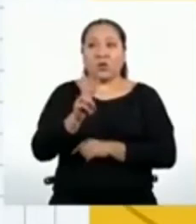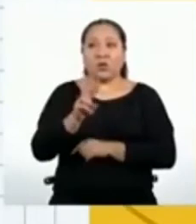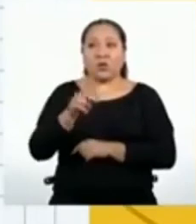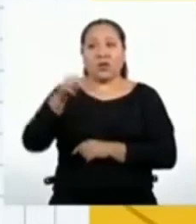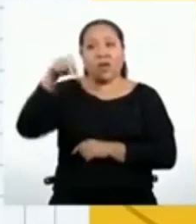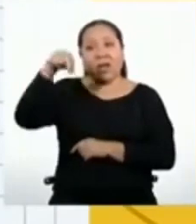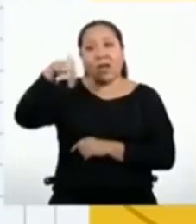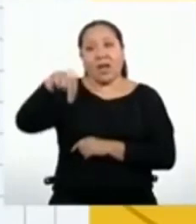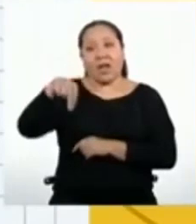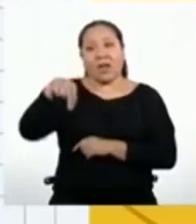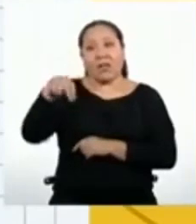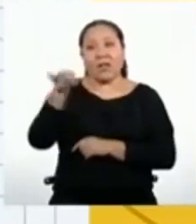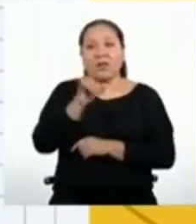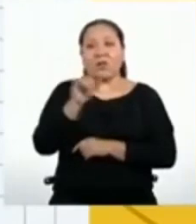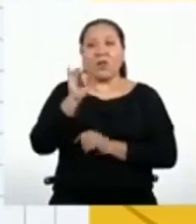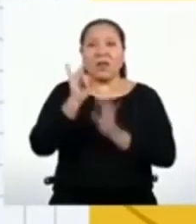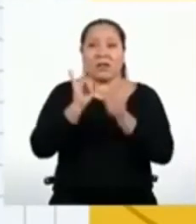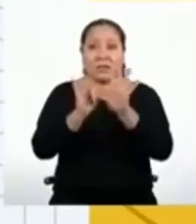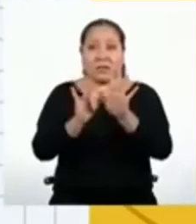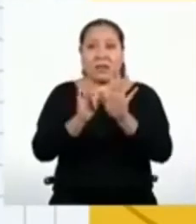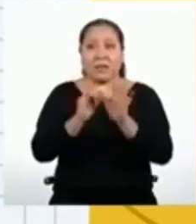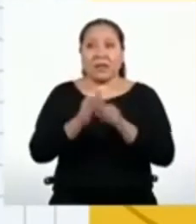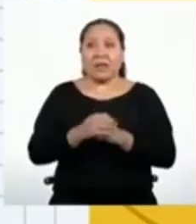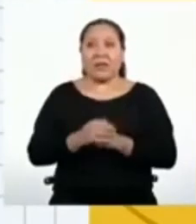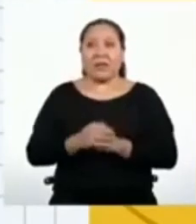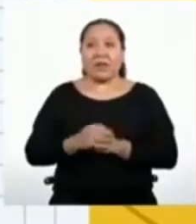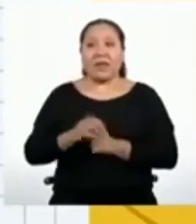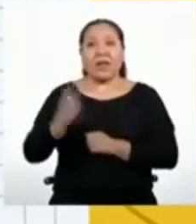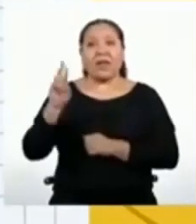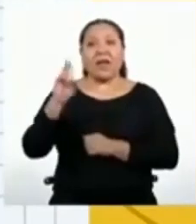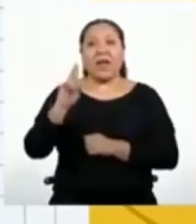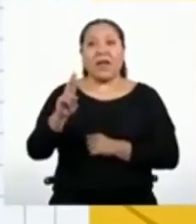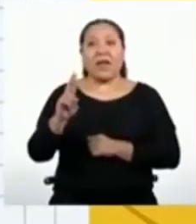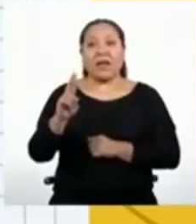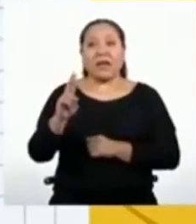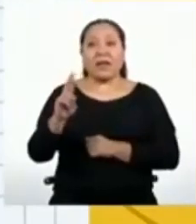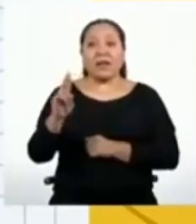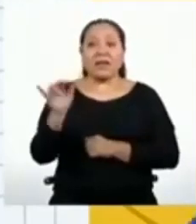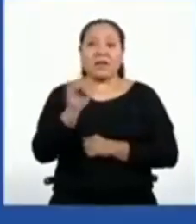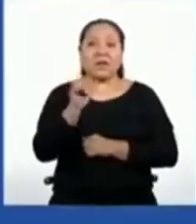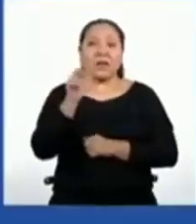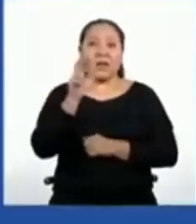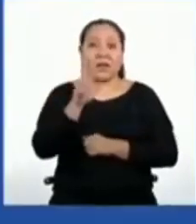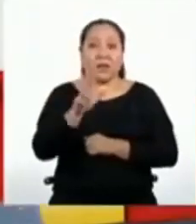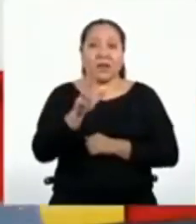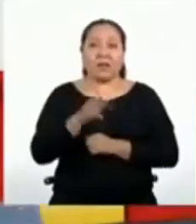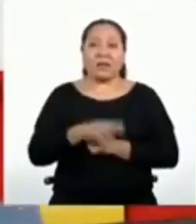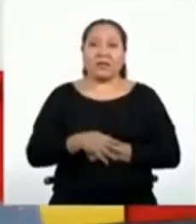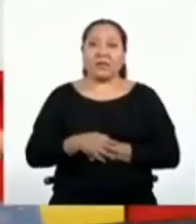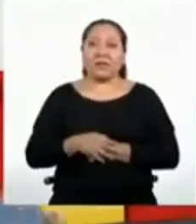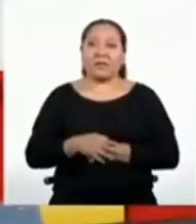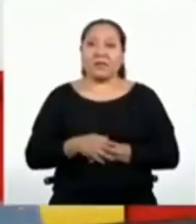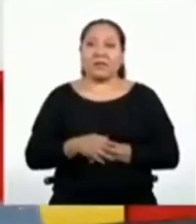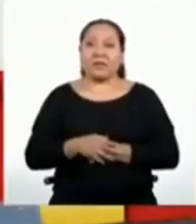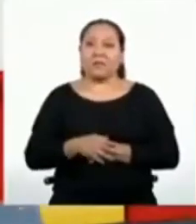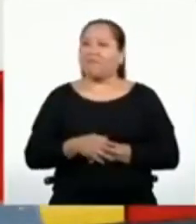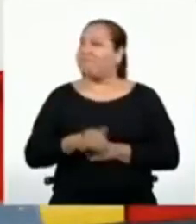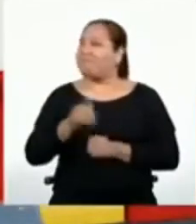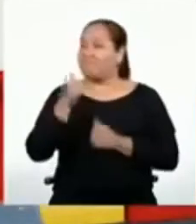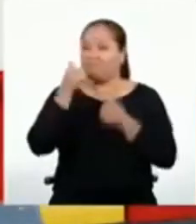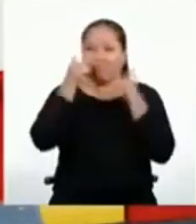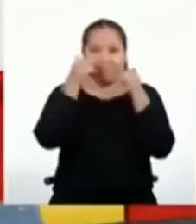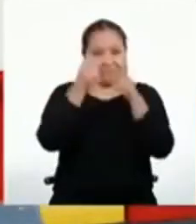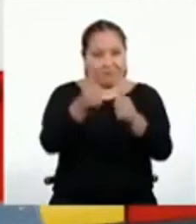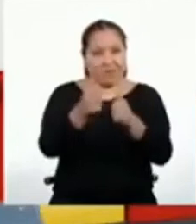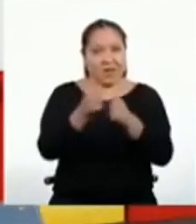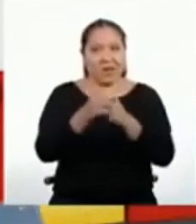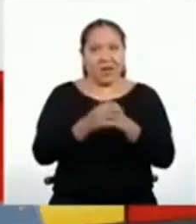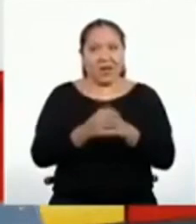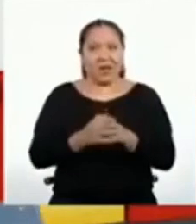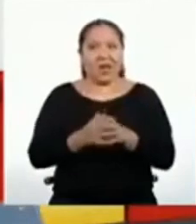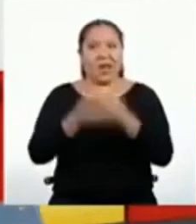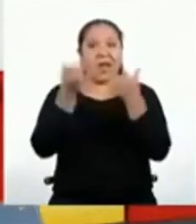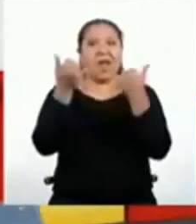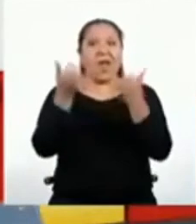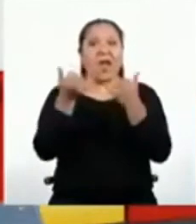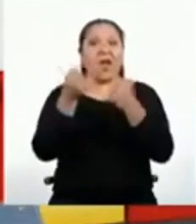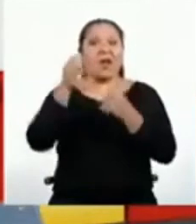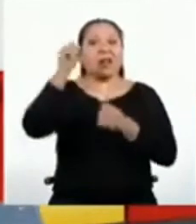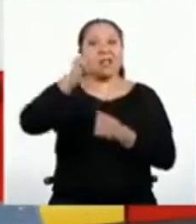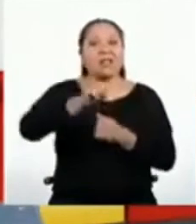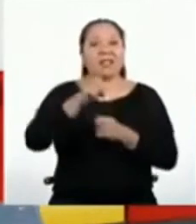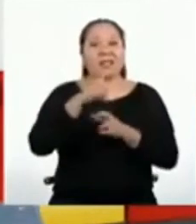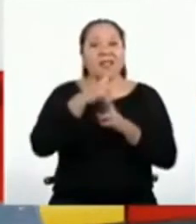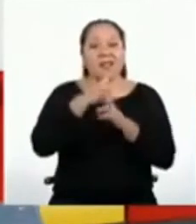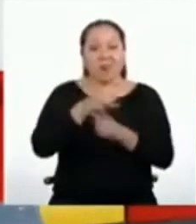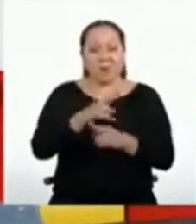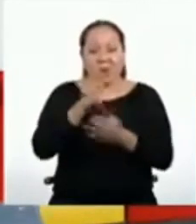N es igual a 7 y la razón aritmética es igual a 3. ¡Excelente! Ahora sí,